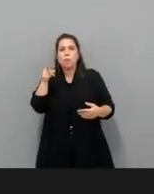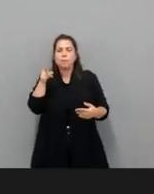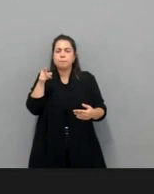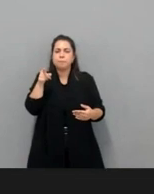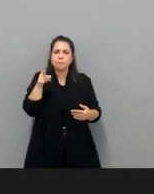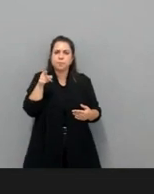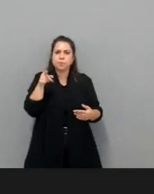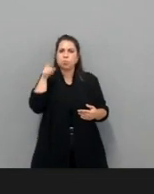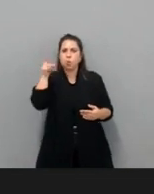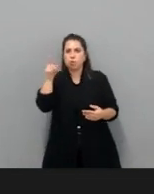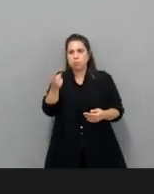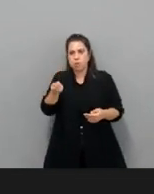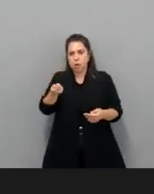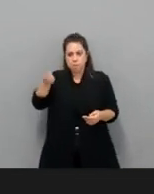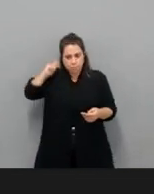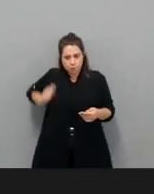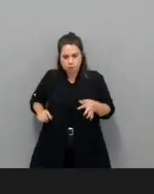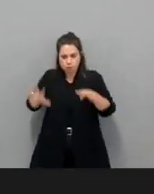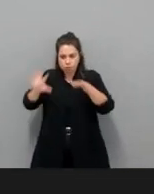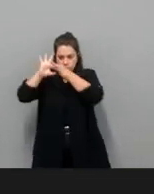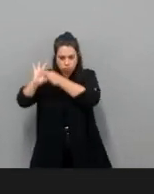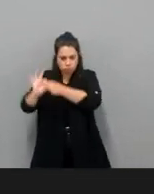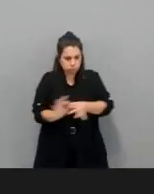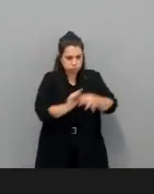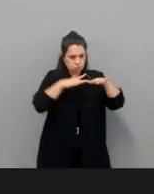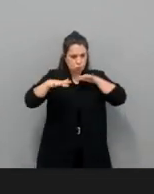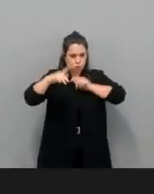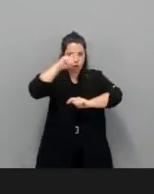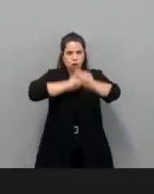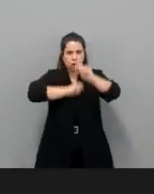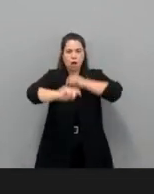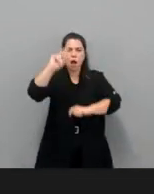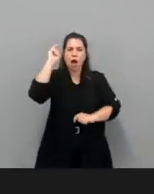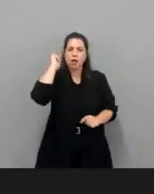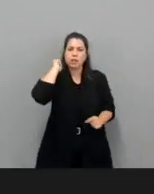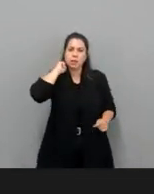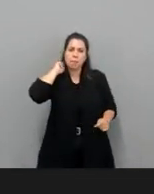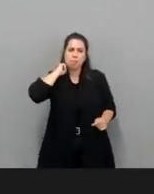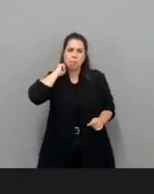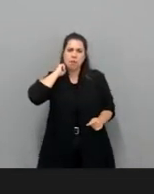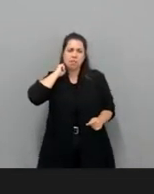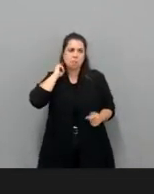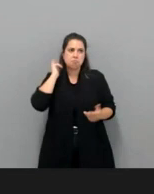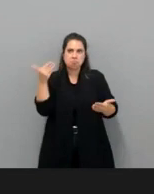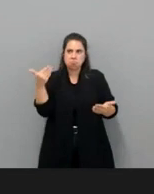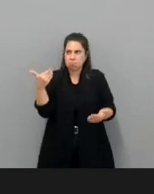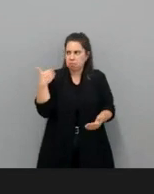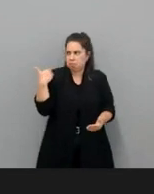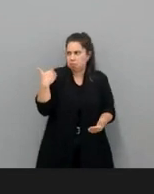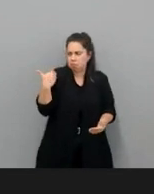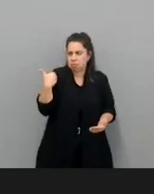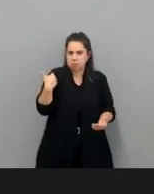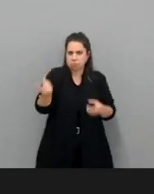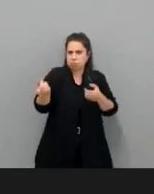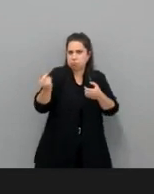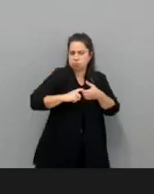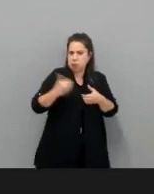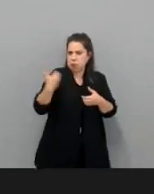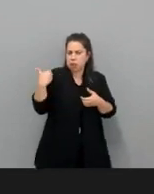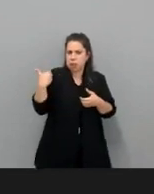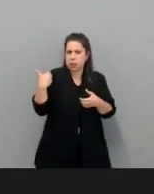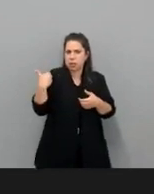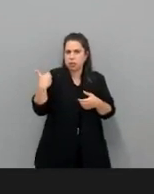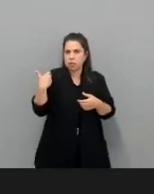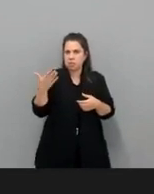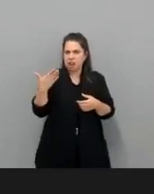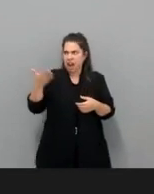como profesional vinculada al movimiento asociativo ASPACE, pues relativamente reciente, ¿no? Porque hasta este